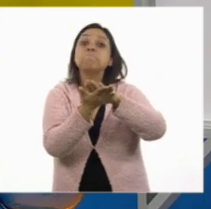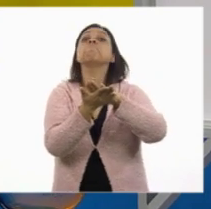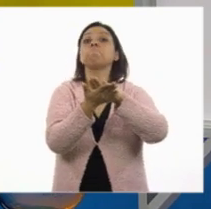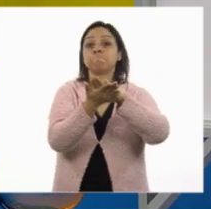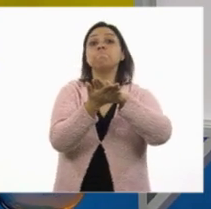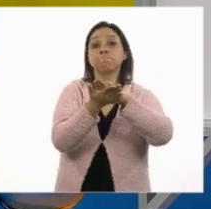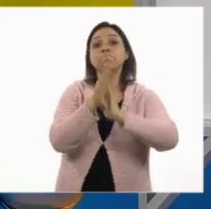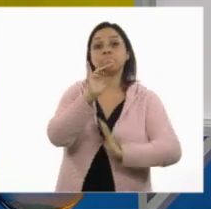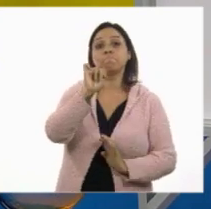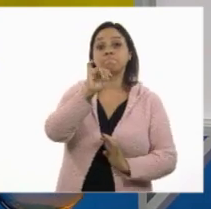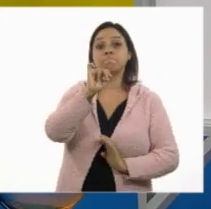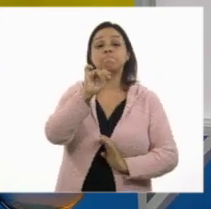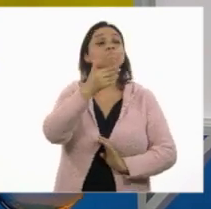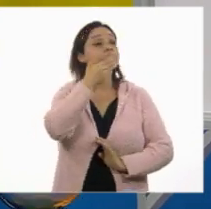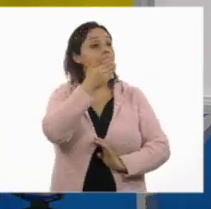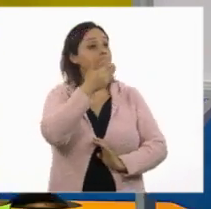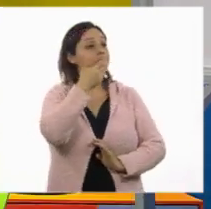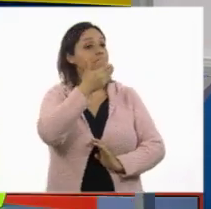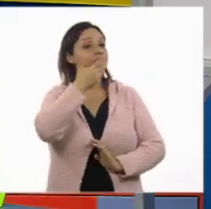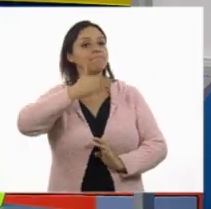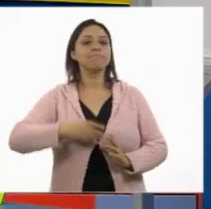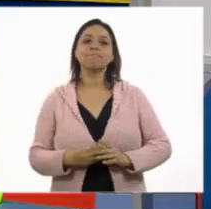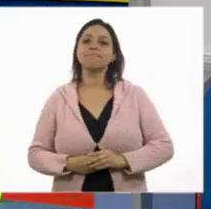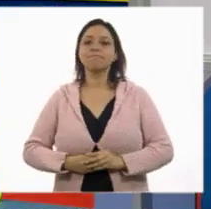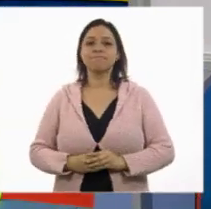que sí. Muy bien, perfecto.